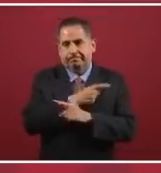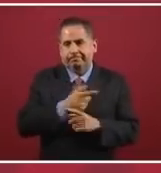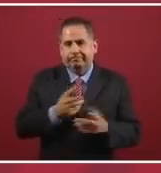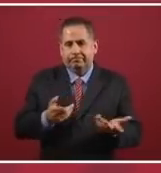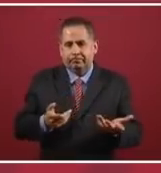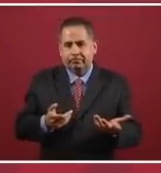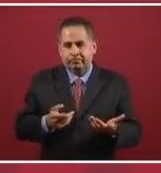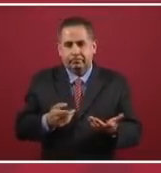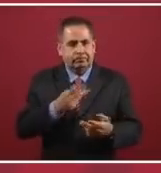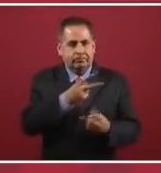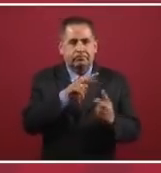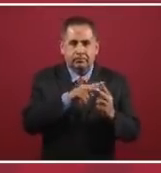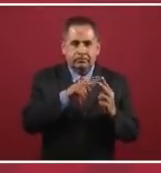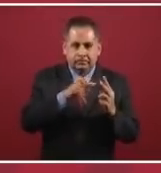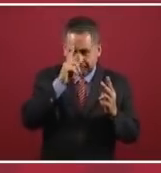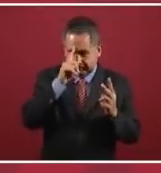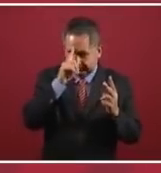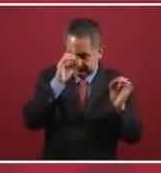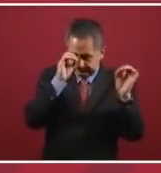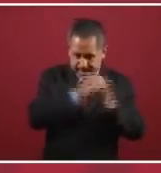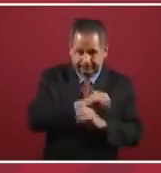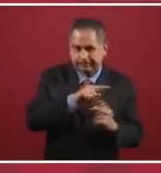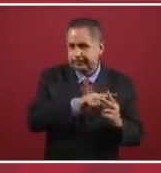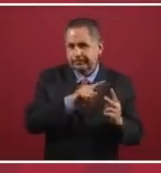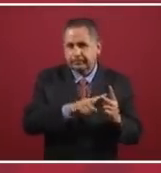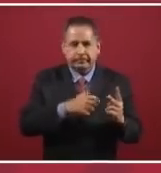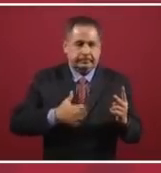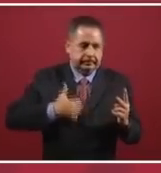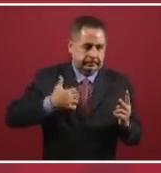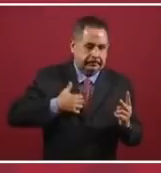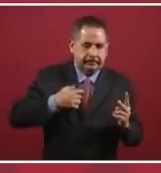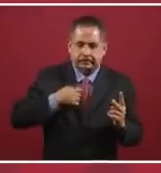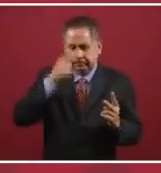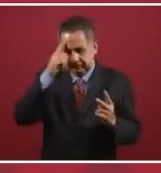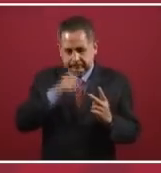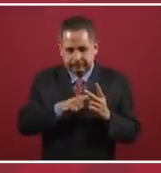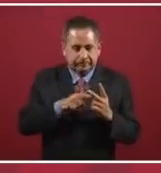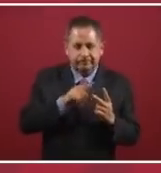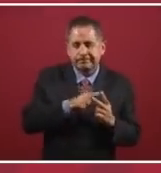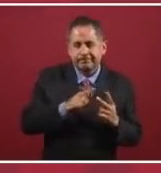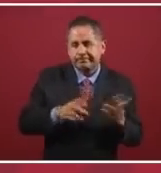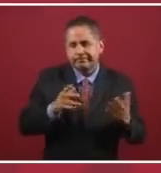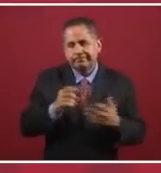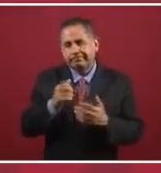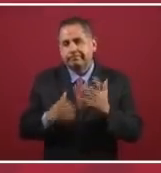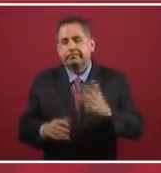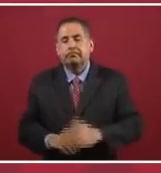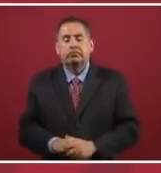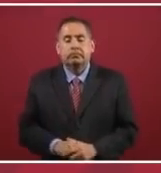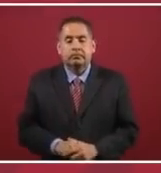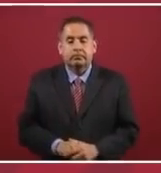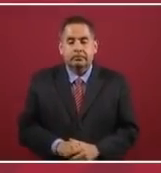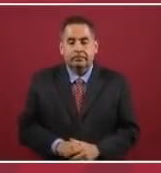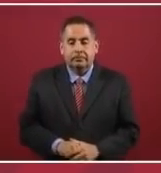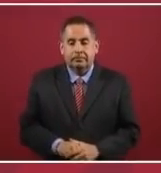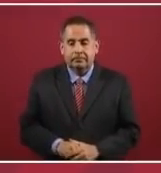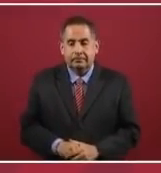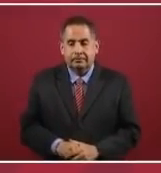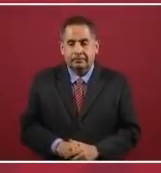Pero es por las dos cosas, entre otras cuestiones. Bueno,